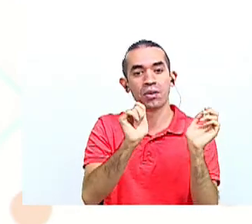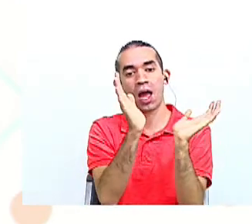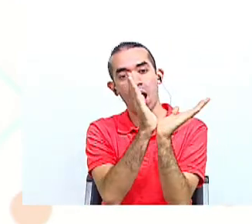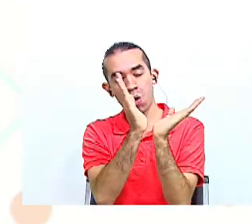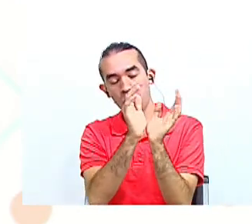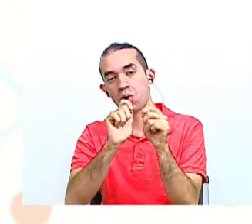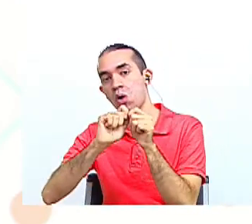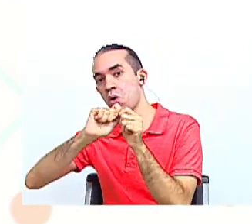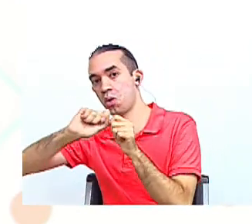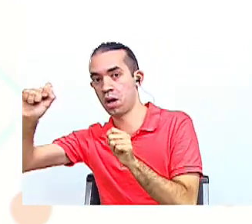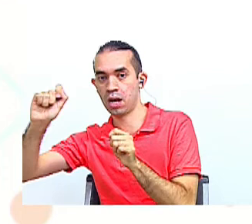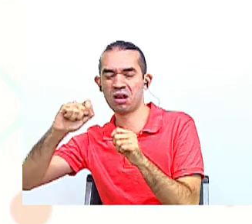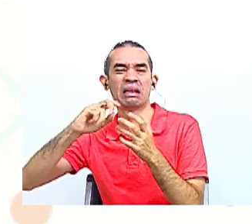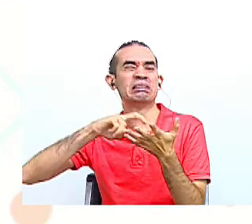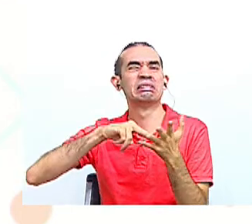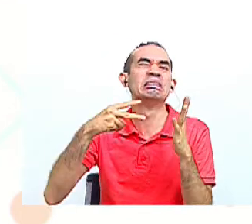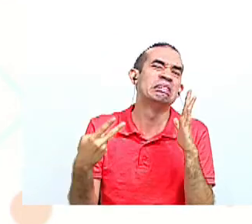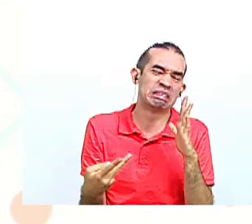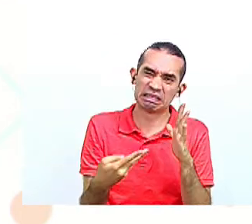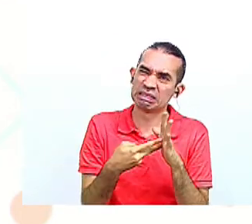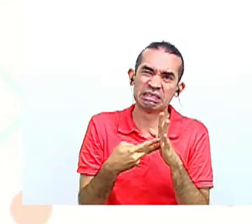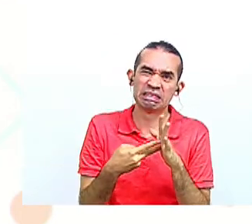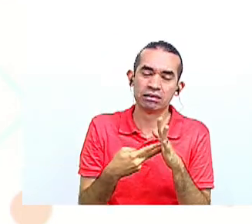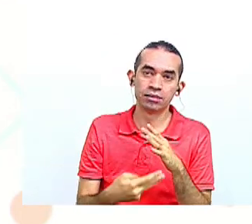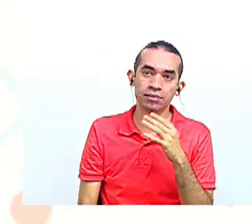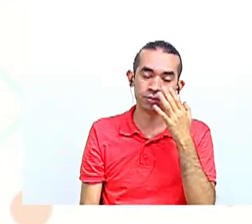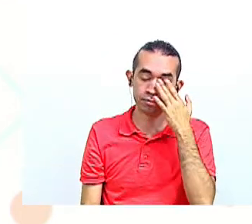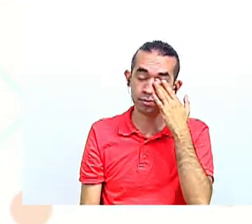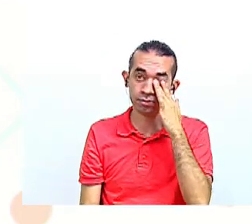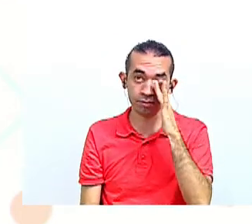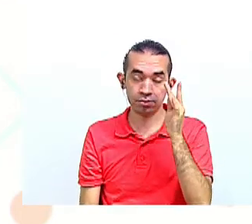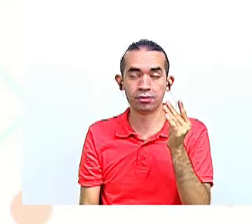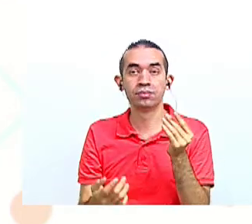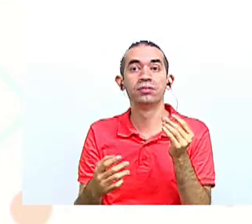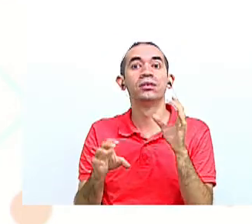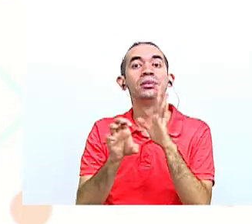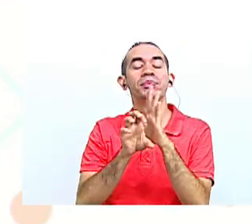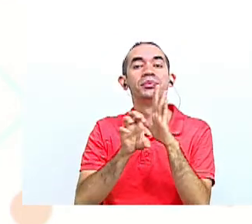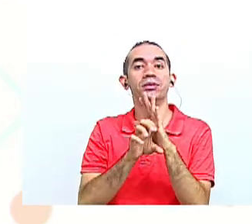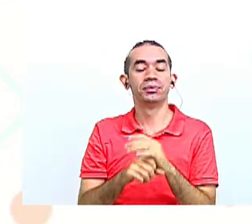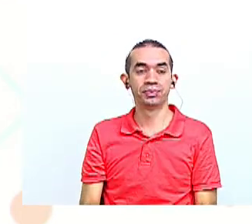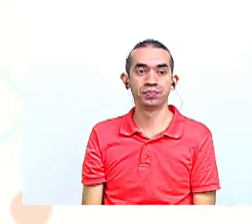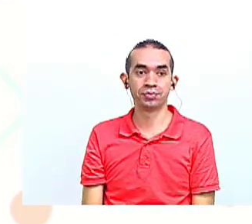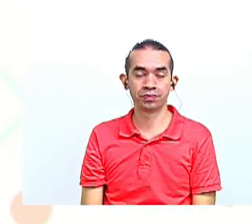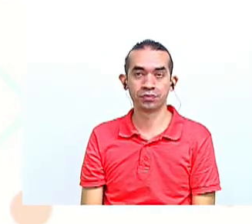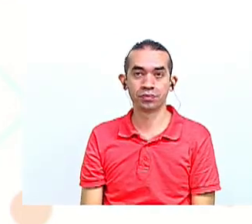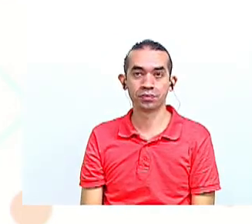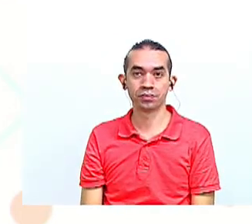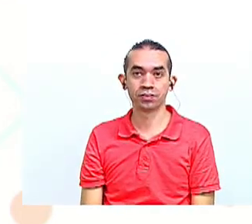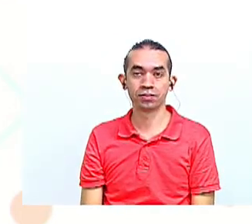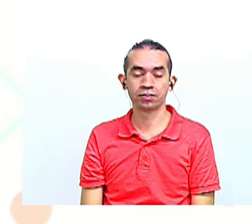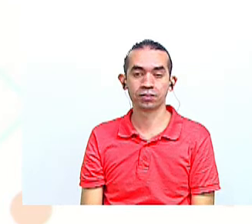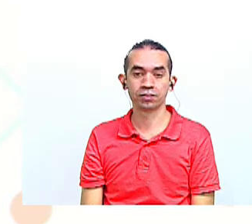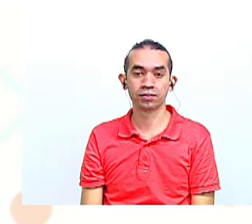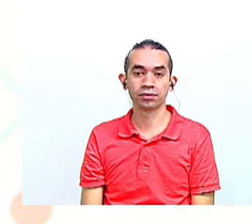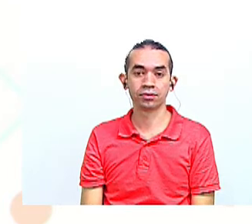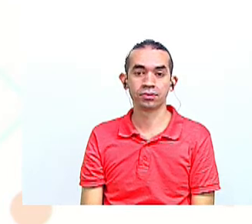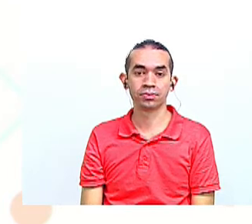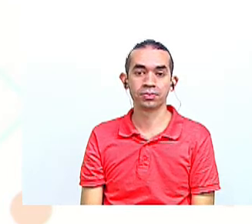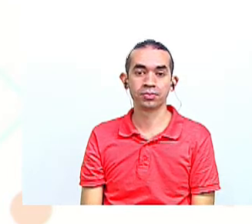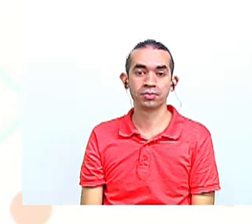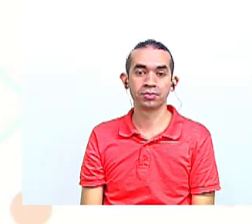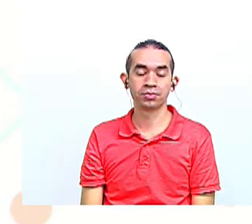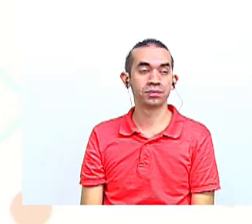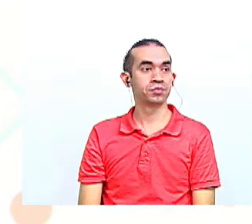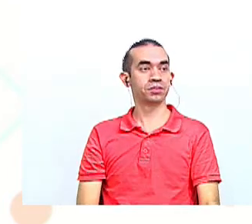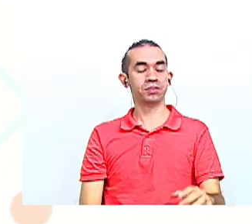¿Qué significa este criterio? Que si dos lados y el ángulo comprendido de un